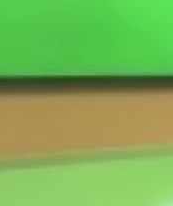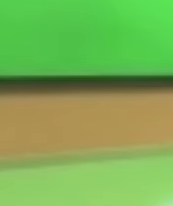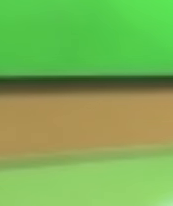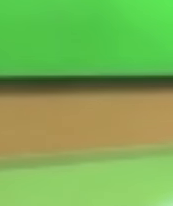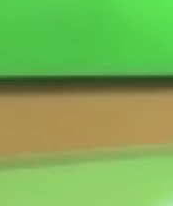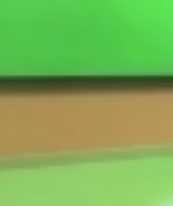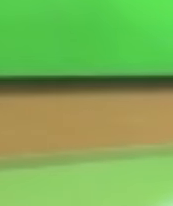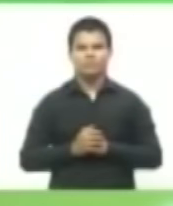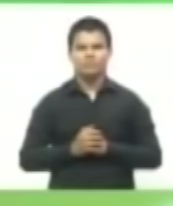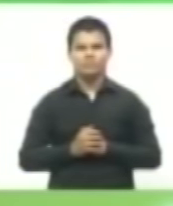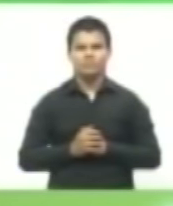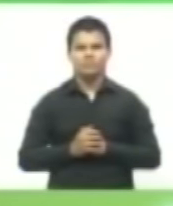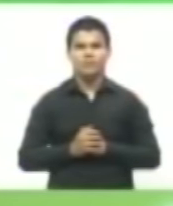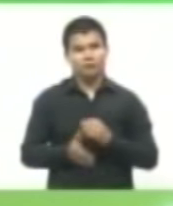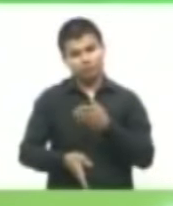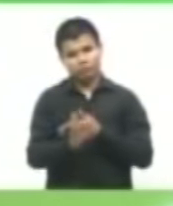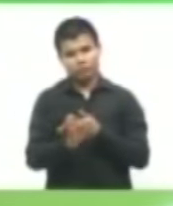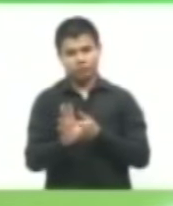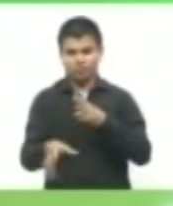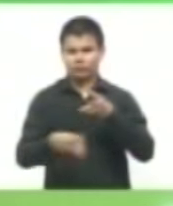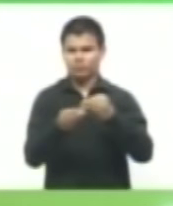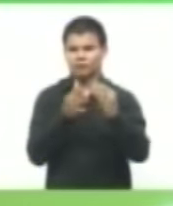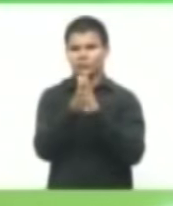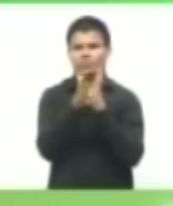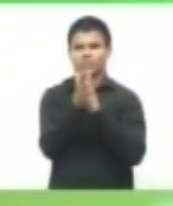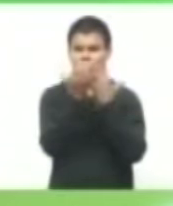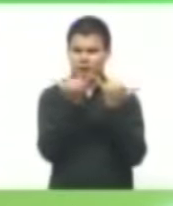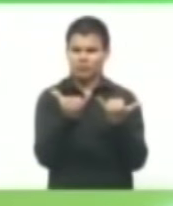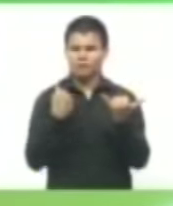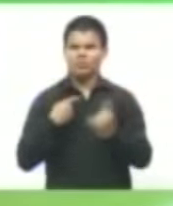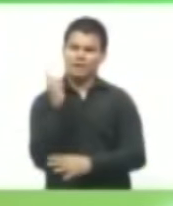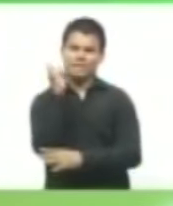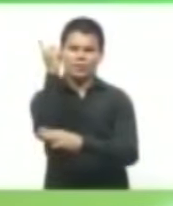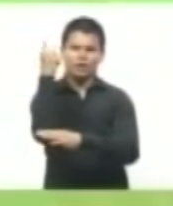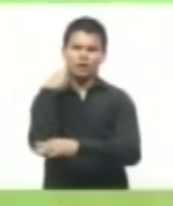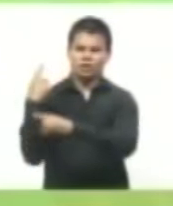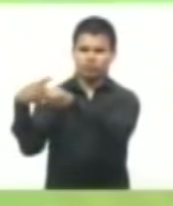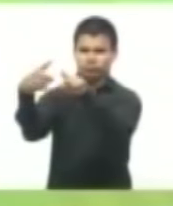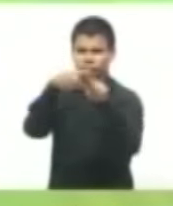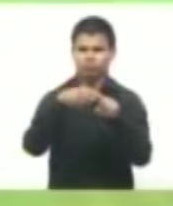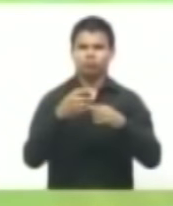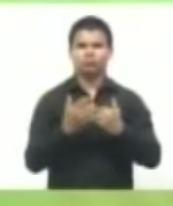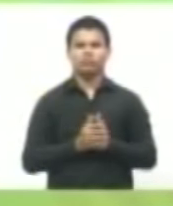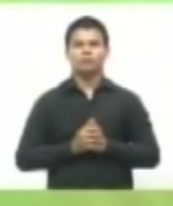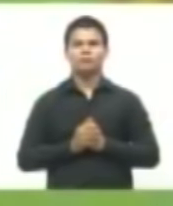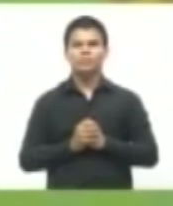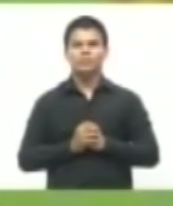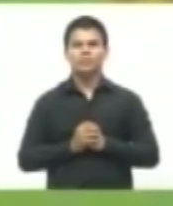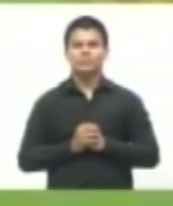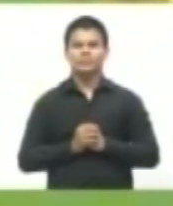Continuamos con más de las noticias y a esta hora vamos con toda la actualidad política, que aquí está en nuestra bitácora política.